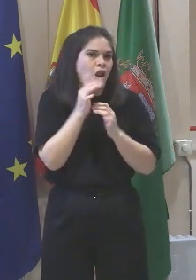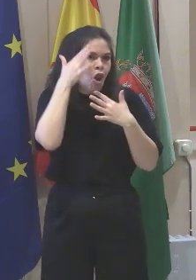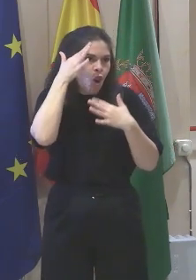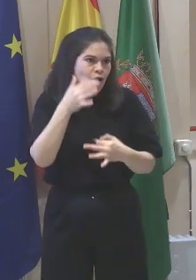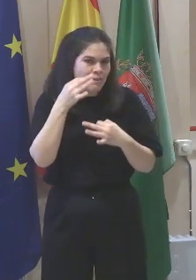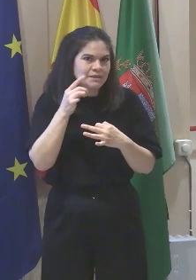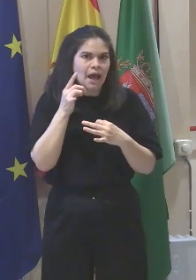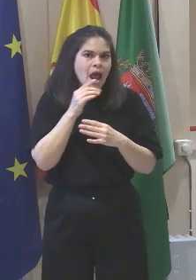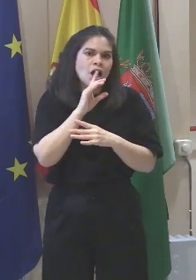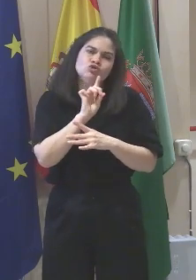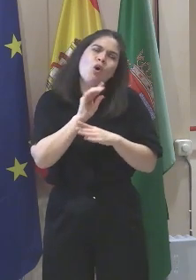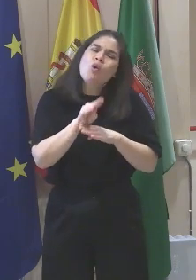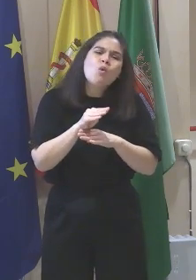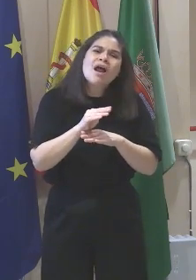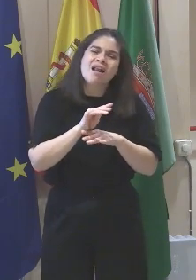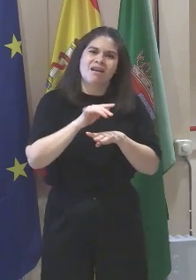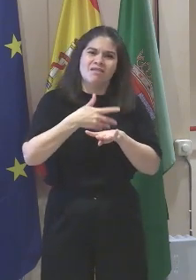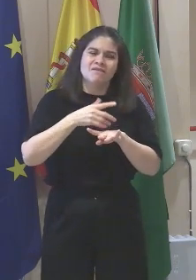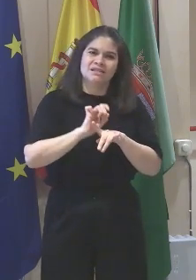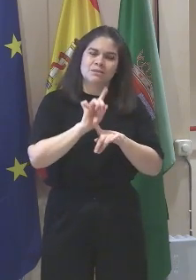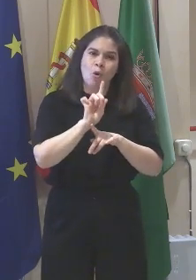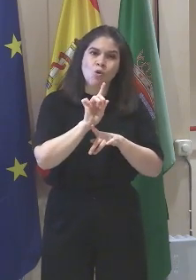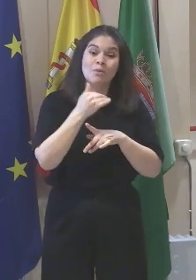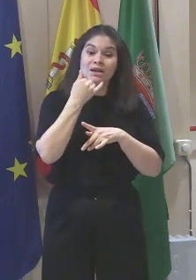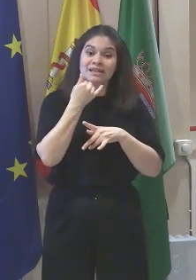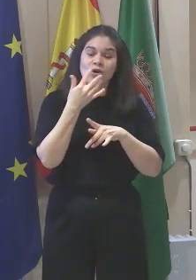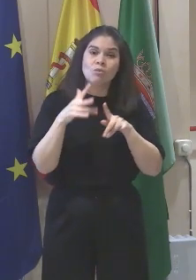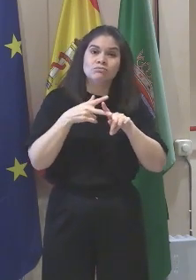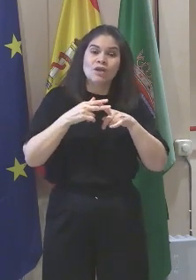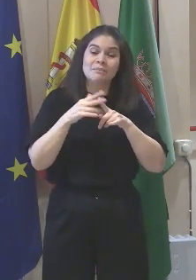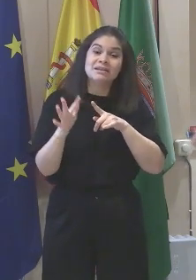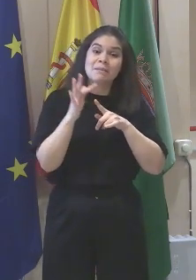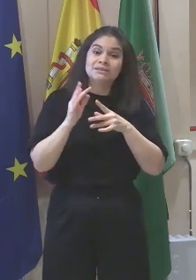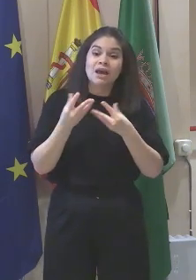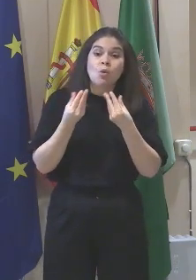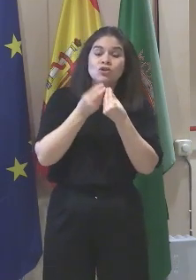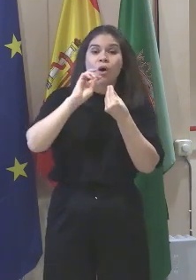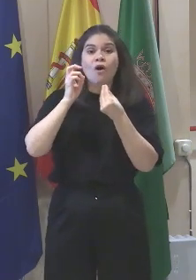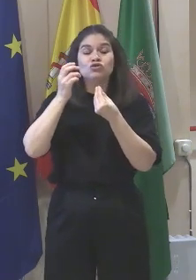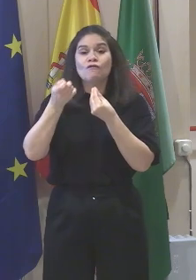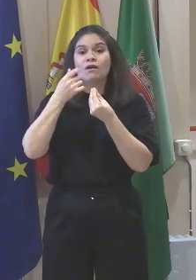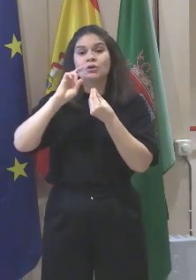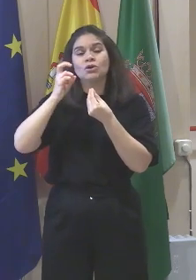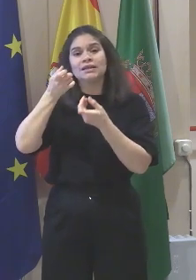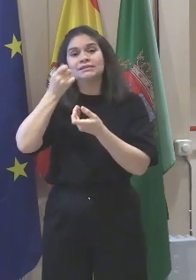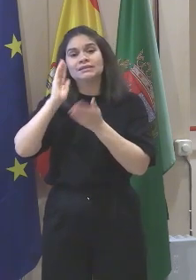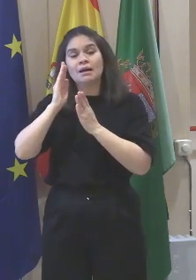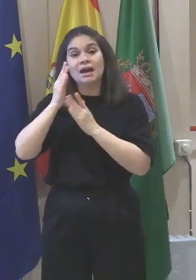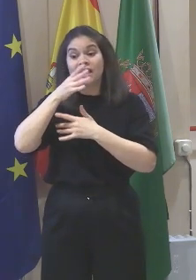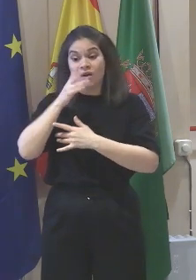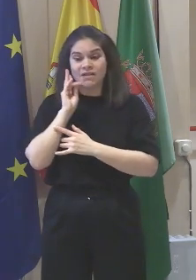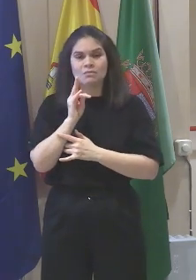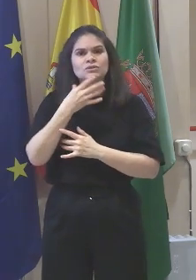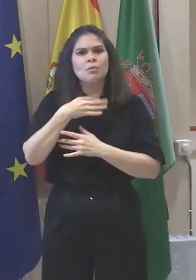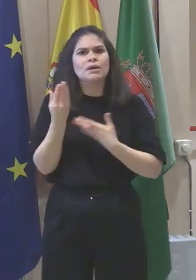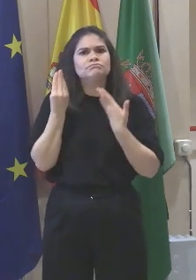no va a curar la diabetes tipo 1, pero es un arma más que, unido a otros fármacos y a otras terapias que ahora veremos, se pueden intentar